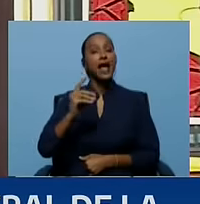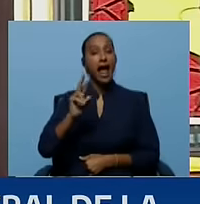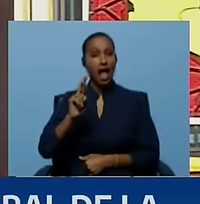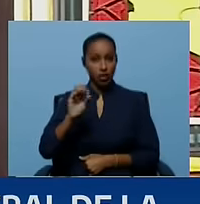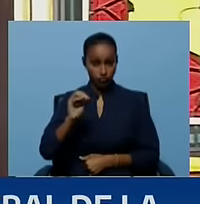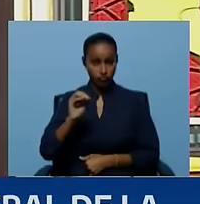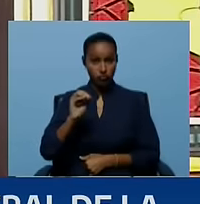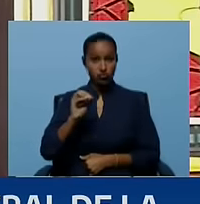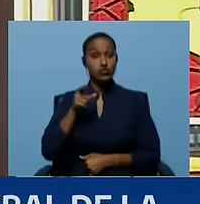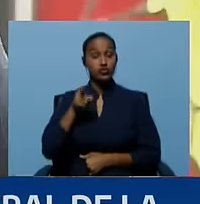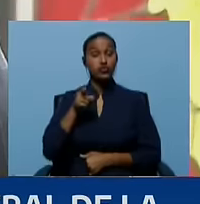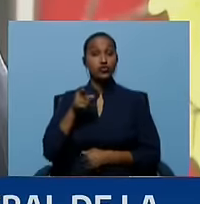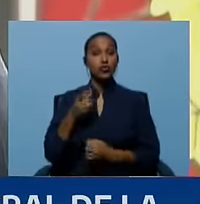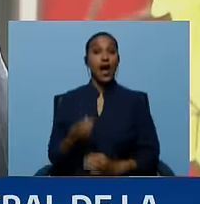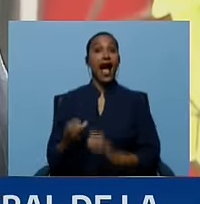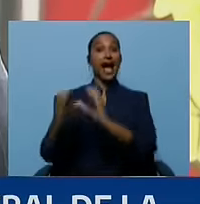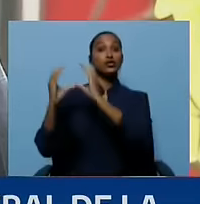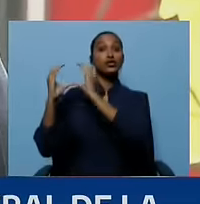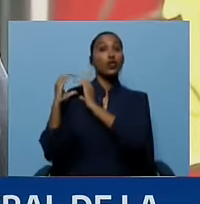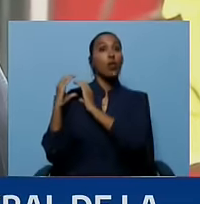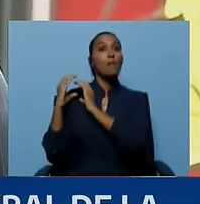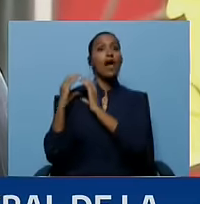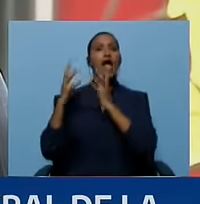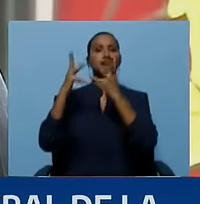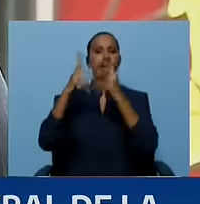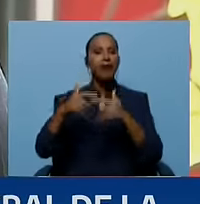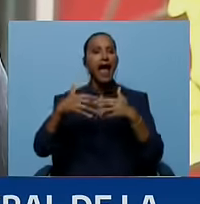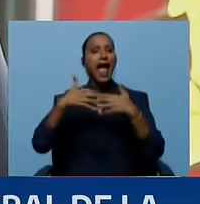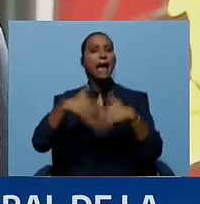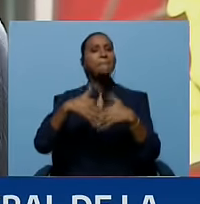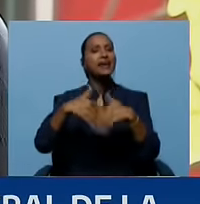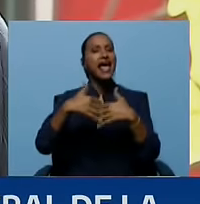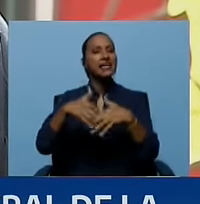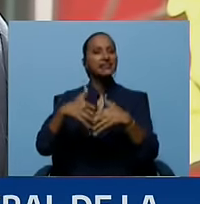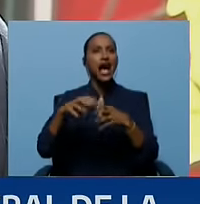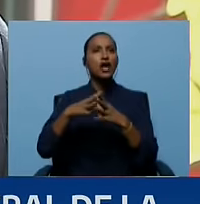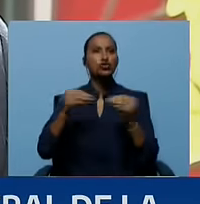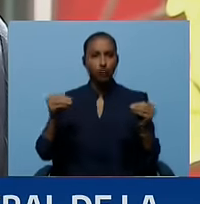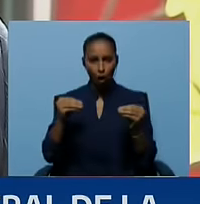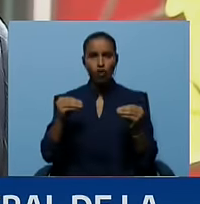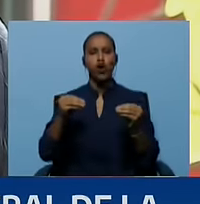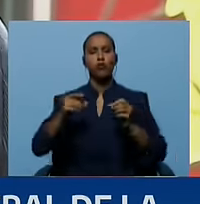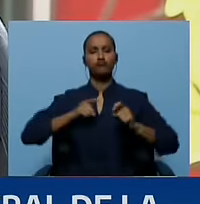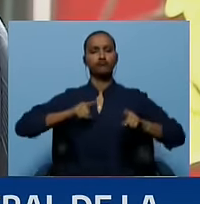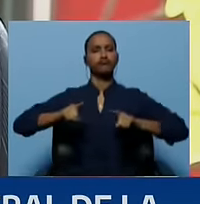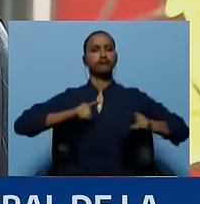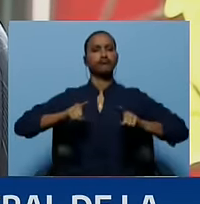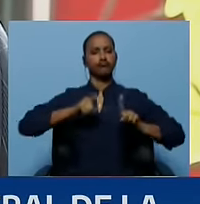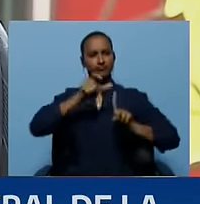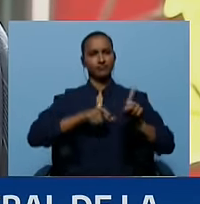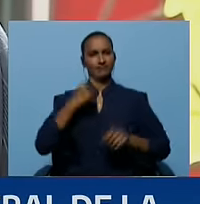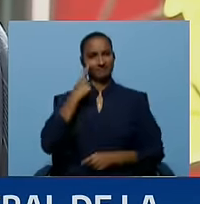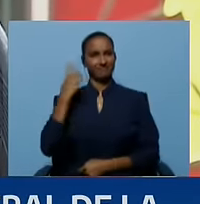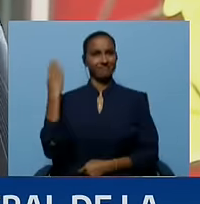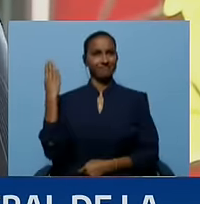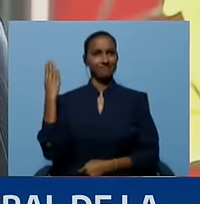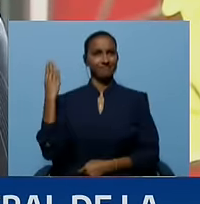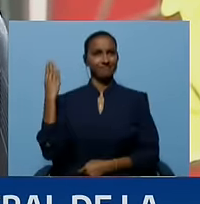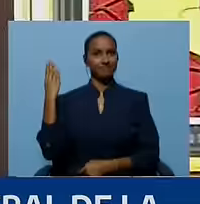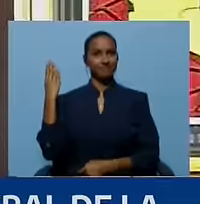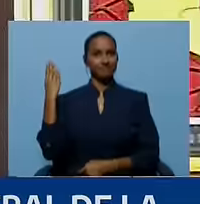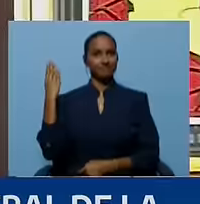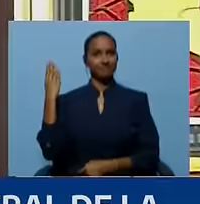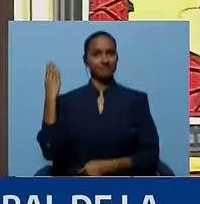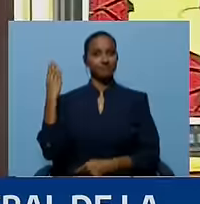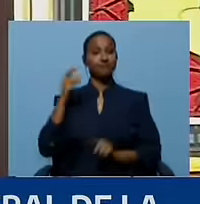el Ministerio de Industrias y Producción Nacional para que lleve su capacidad gerencial y su capacidad profesional